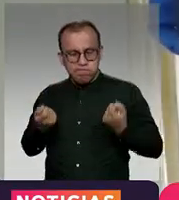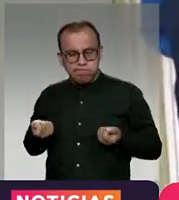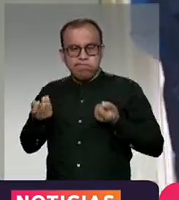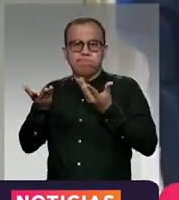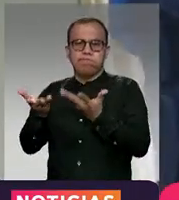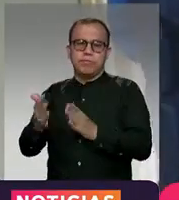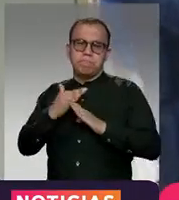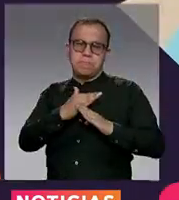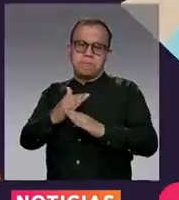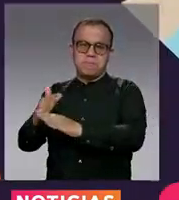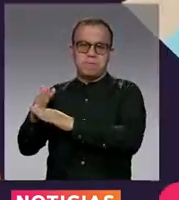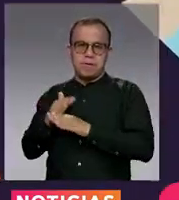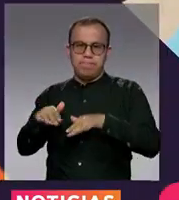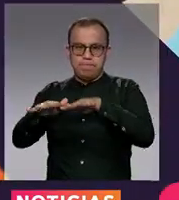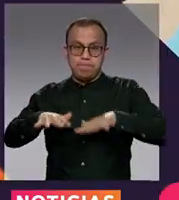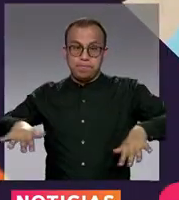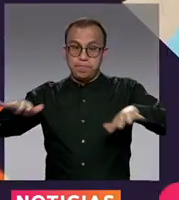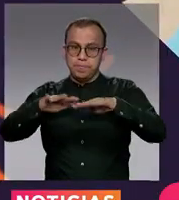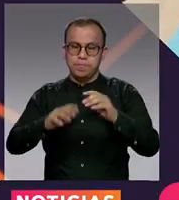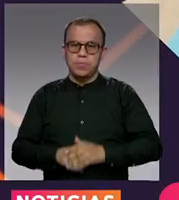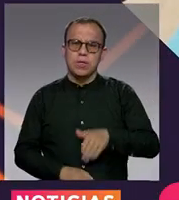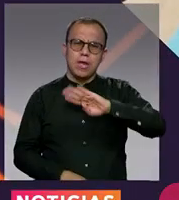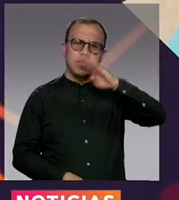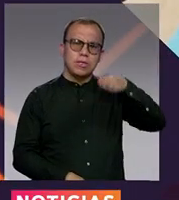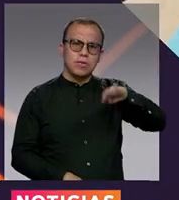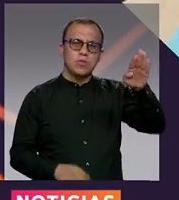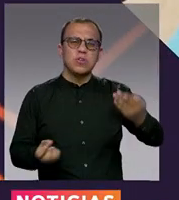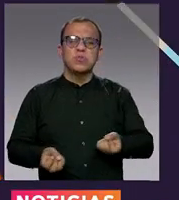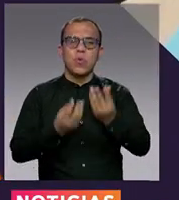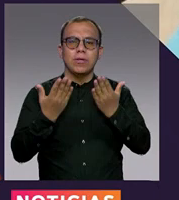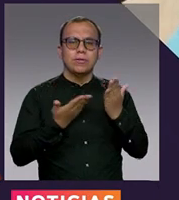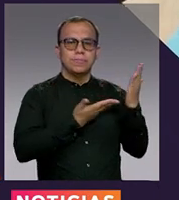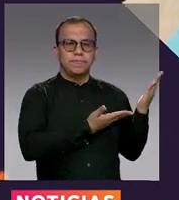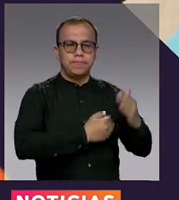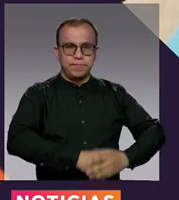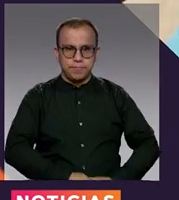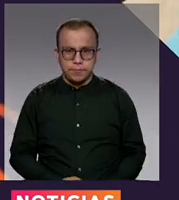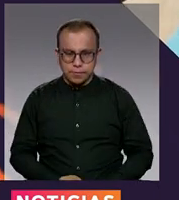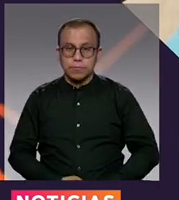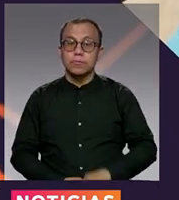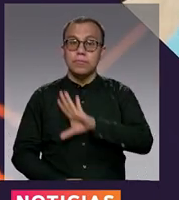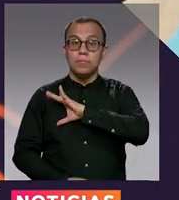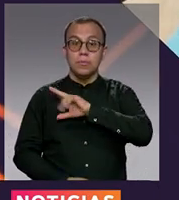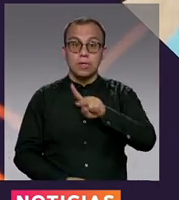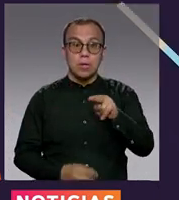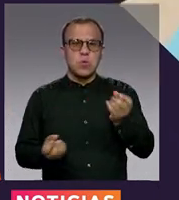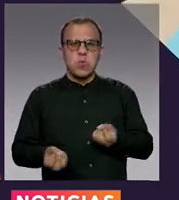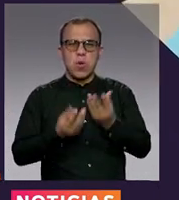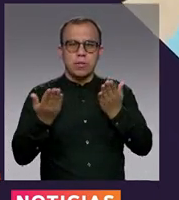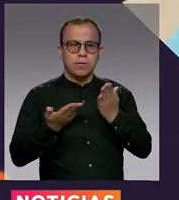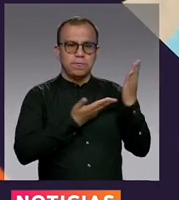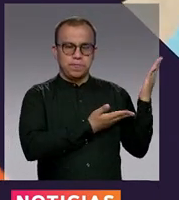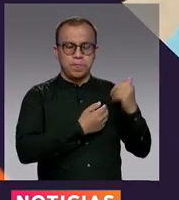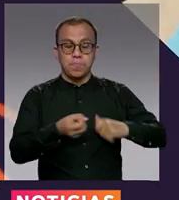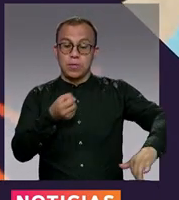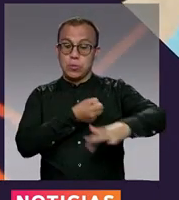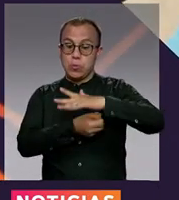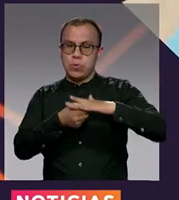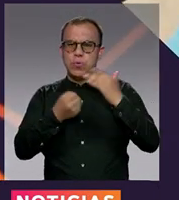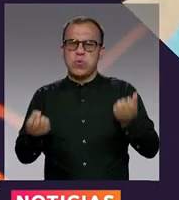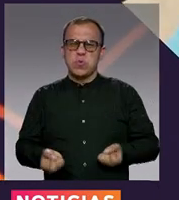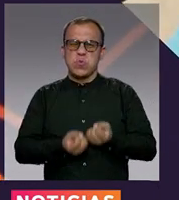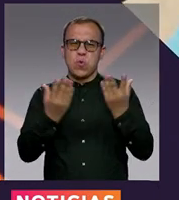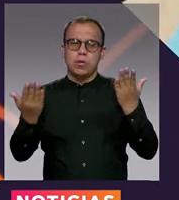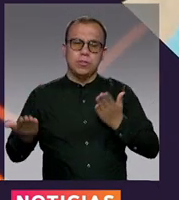inmunizar al sector antioquia 10.061 valle del cauca 8 mil 42 cundinamarca 6 mil